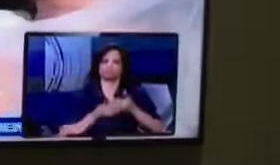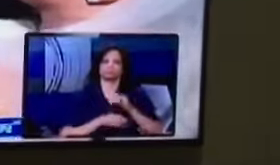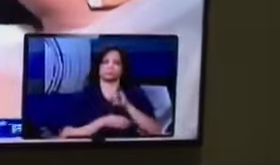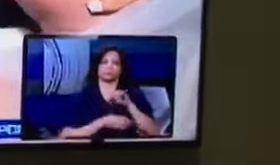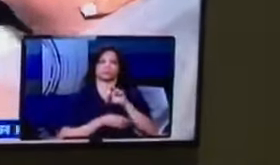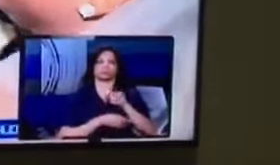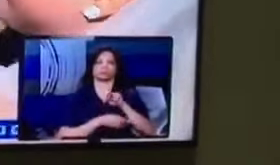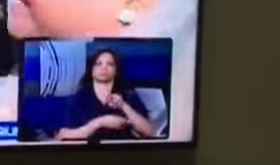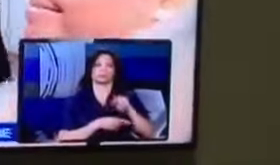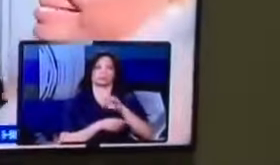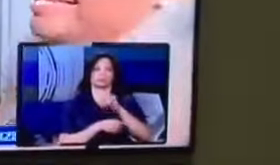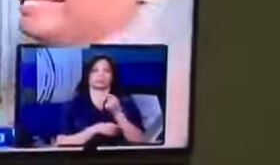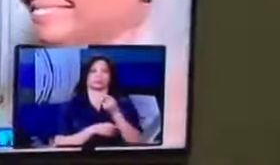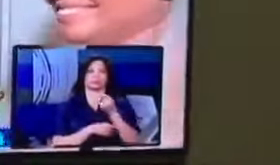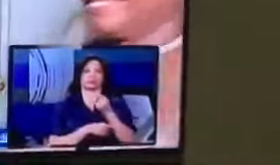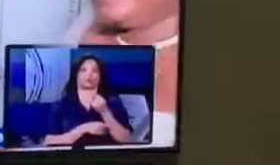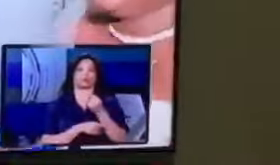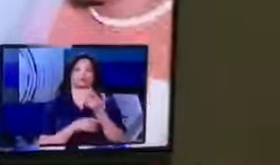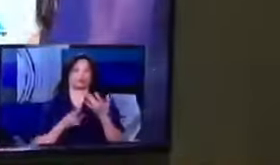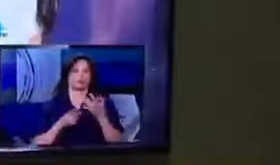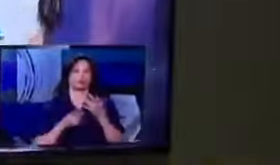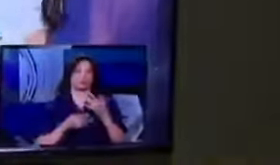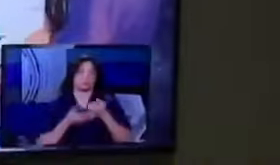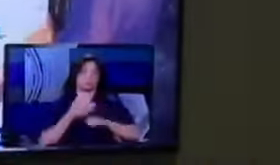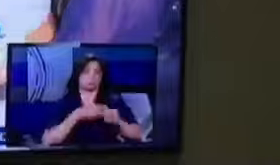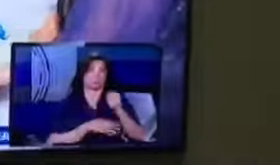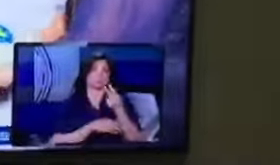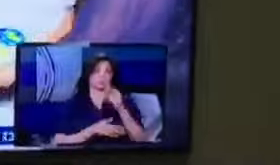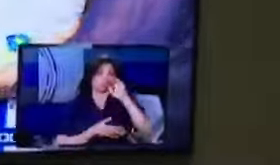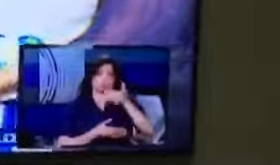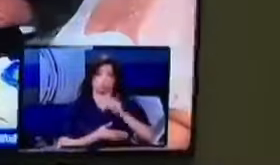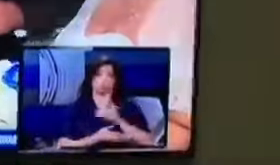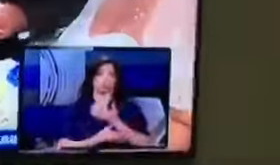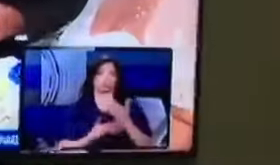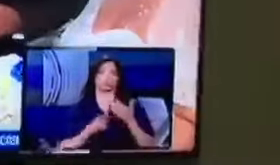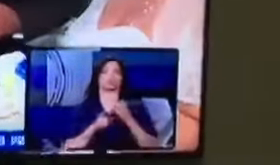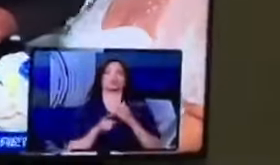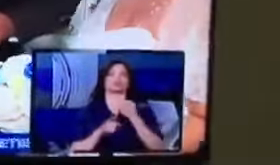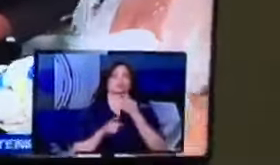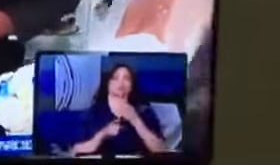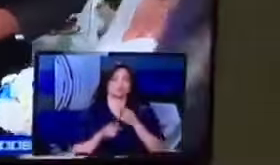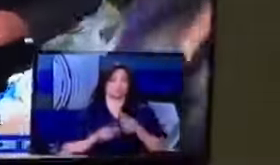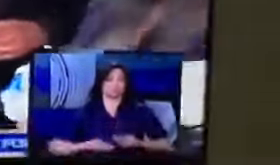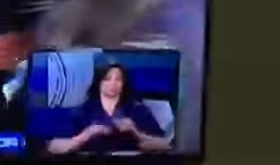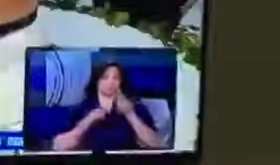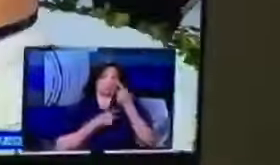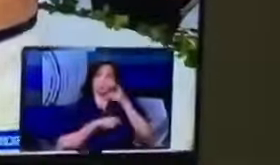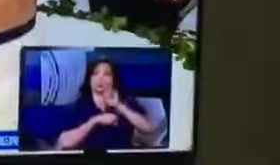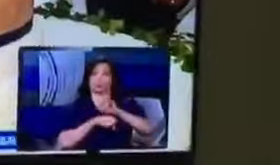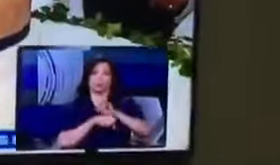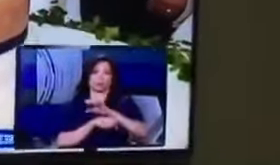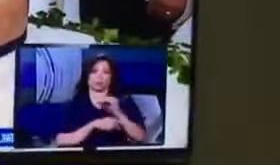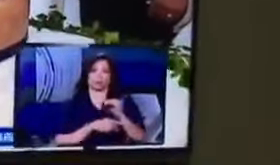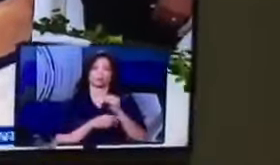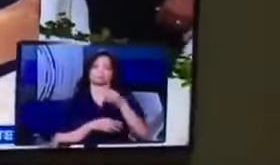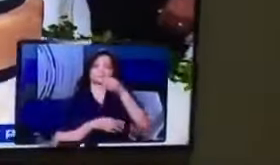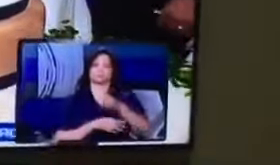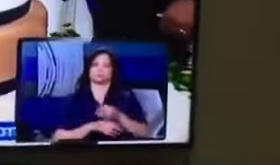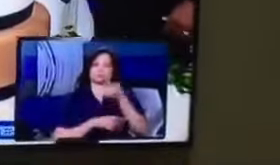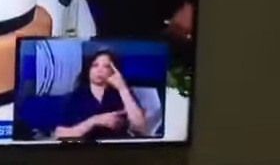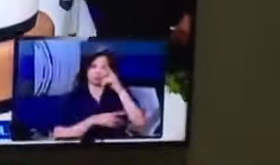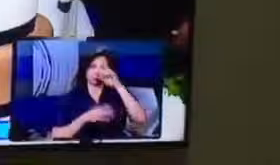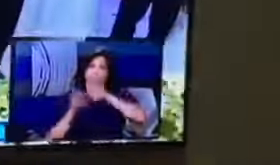Jacinto y Orquídea llevan 11 años de relación y han procreado 2 hijos. Relatan que han unido sus vidas por la iglesia con la convicción